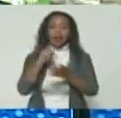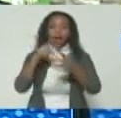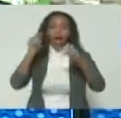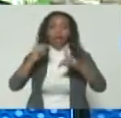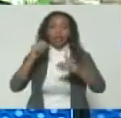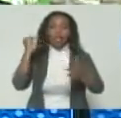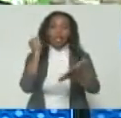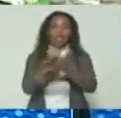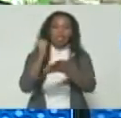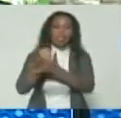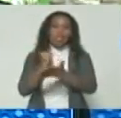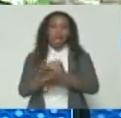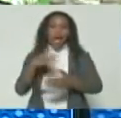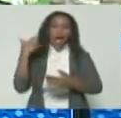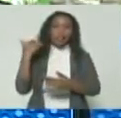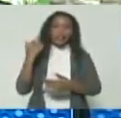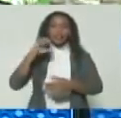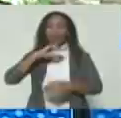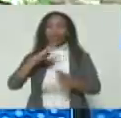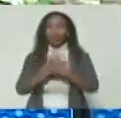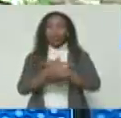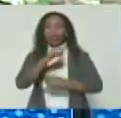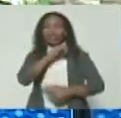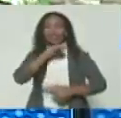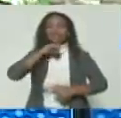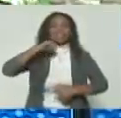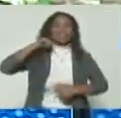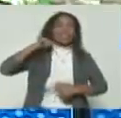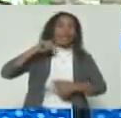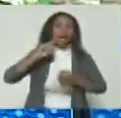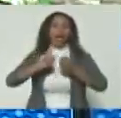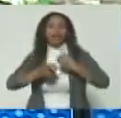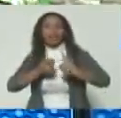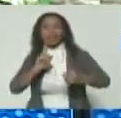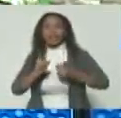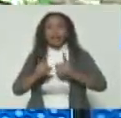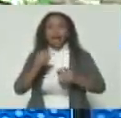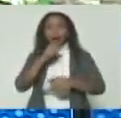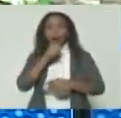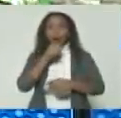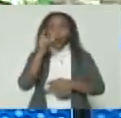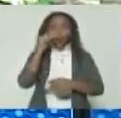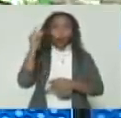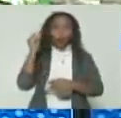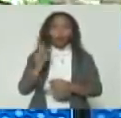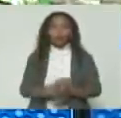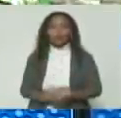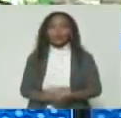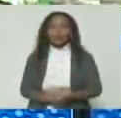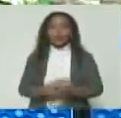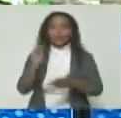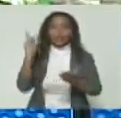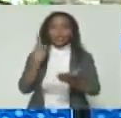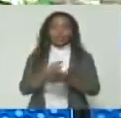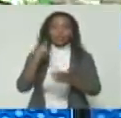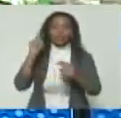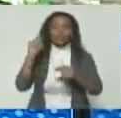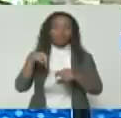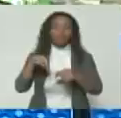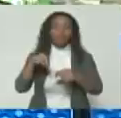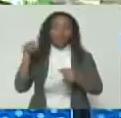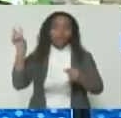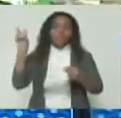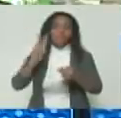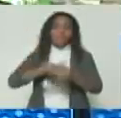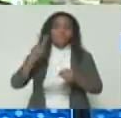a matar, a degollar, a esclavizar a nuestros abuelos y abuelas. Llegaron aquí a violar